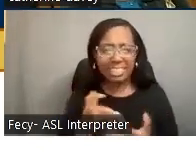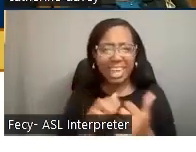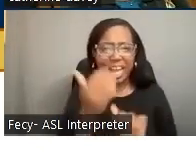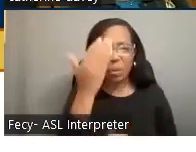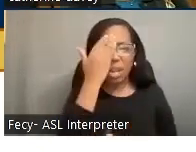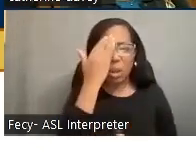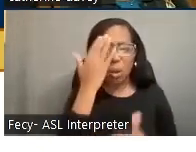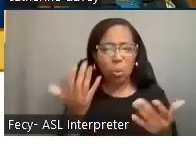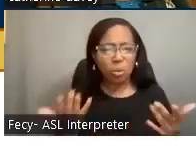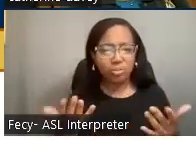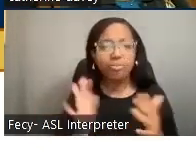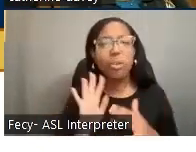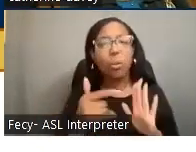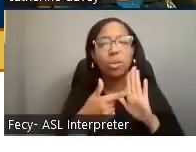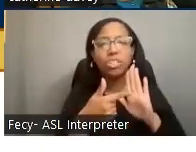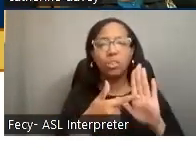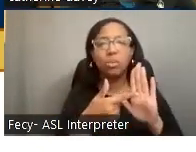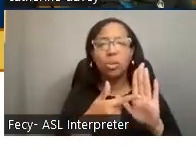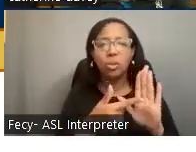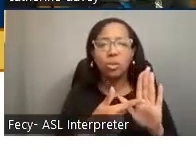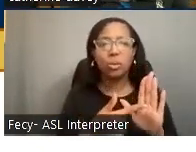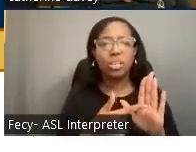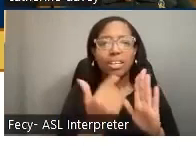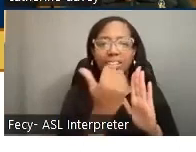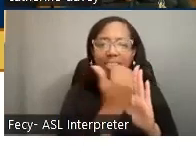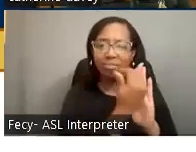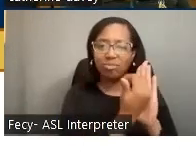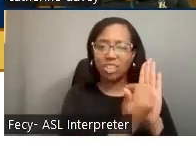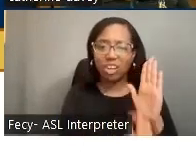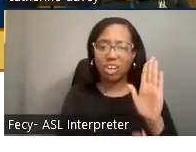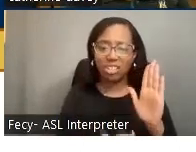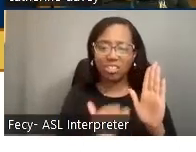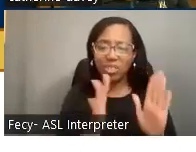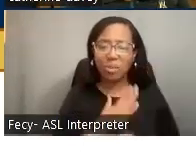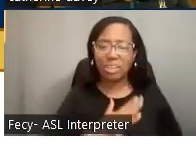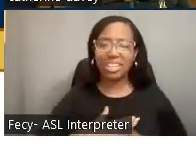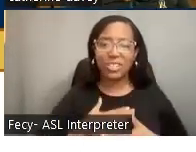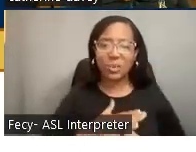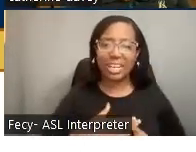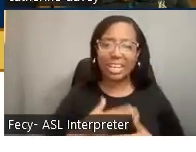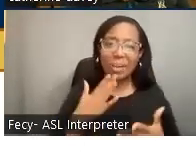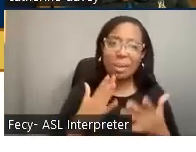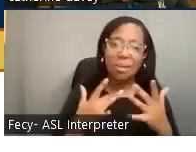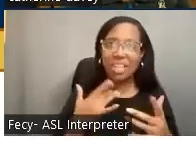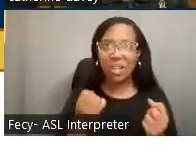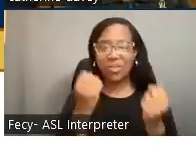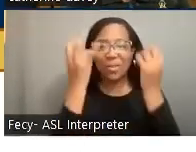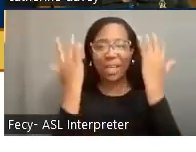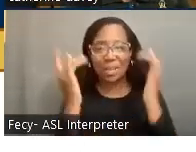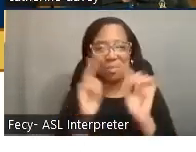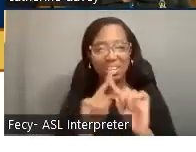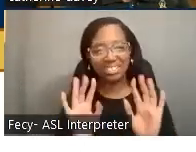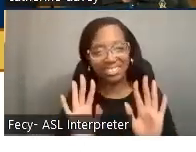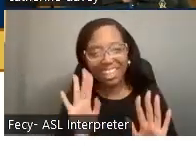querido? Vamos a mostrarles brevemente la herramienta de toma de decisiones de Wings que les va a encantar y tal vez les va